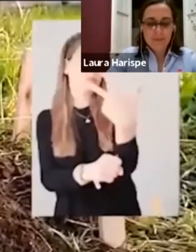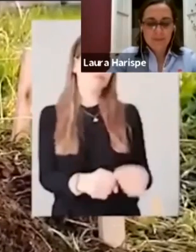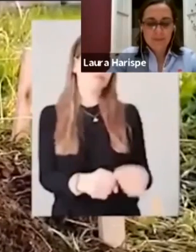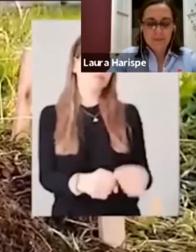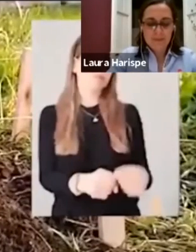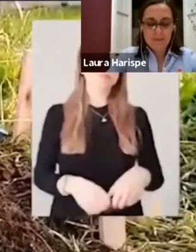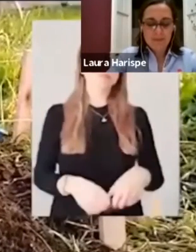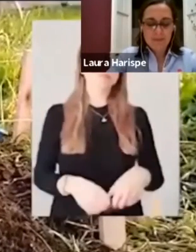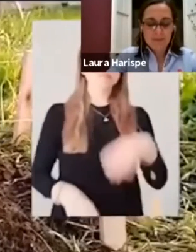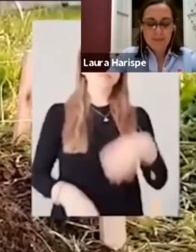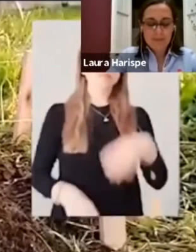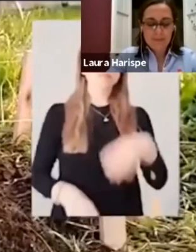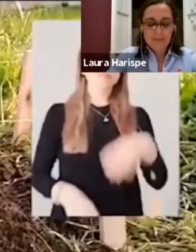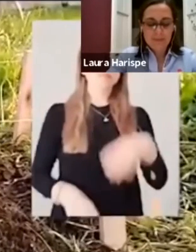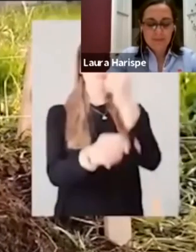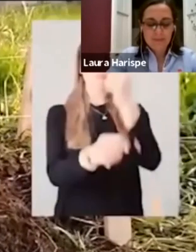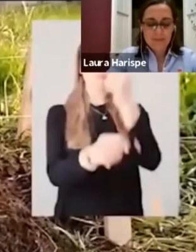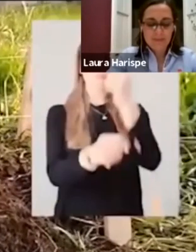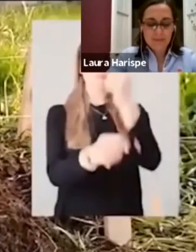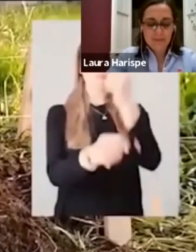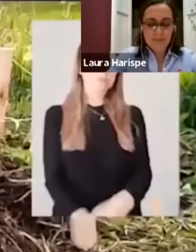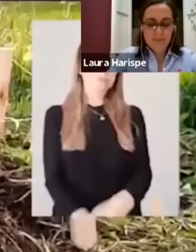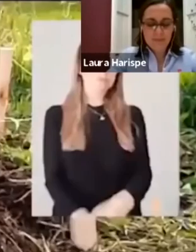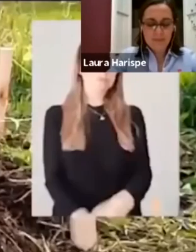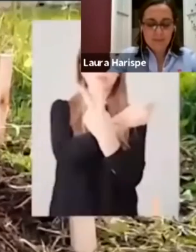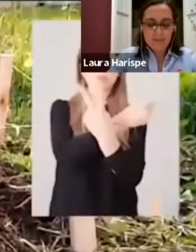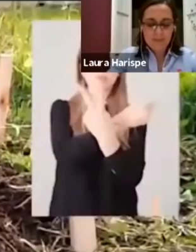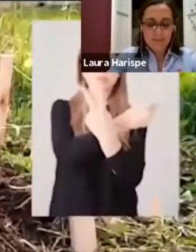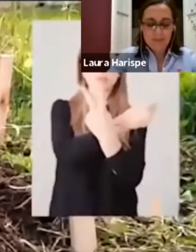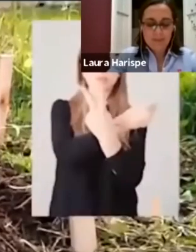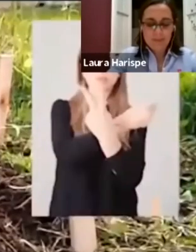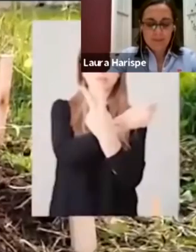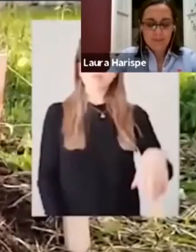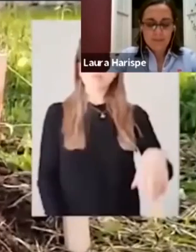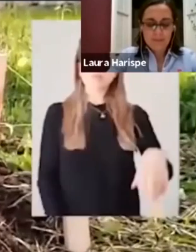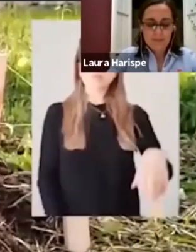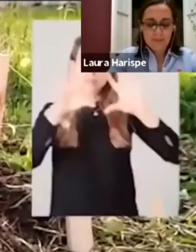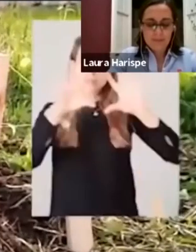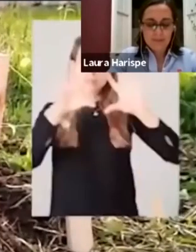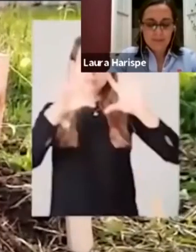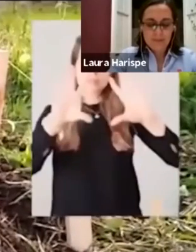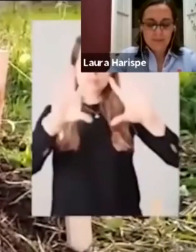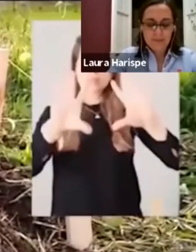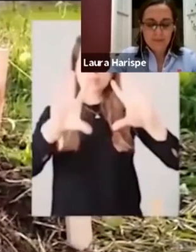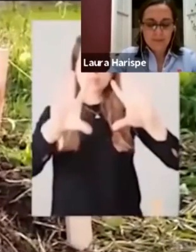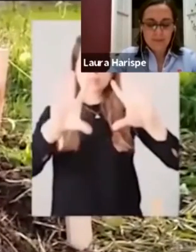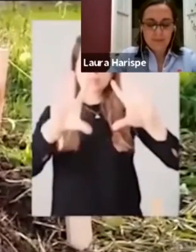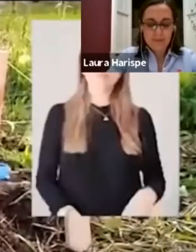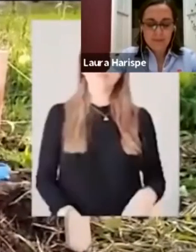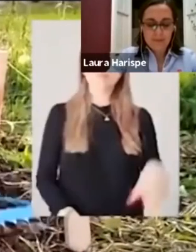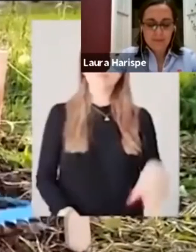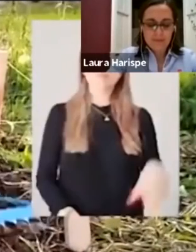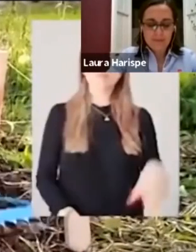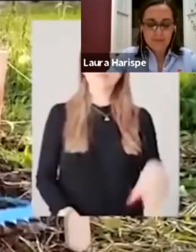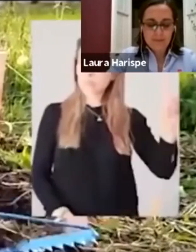será necesario pasarlo más de una vez para que quede bien trabajado. También en esta etapa